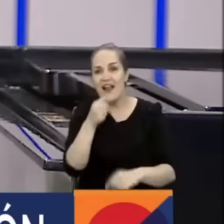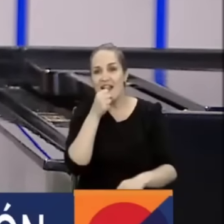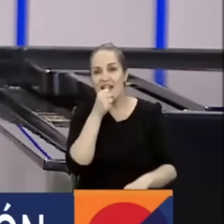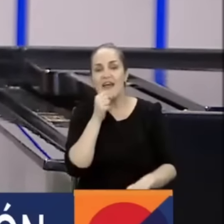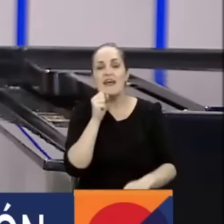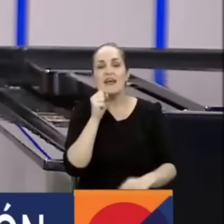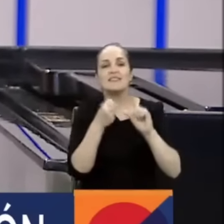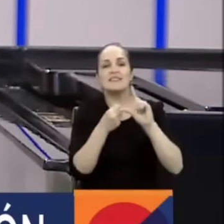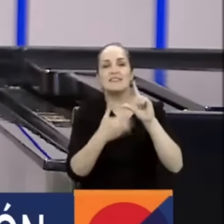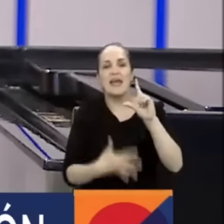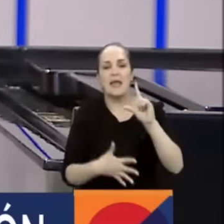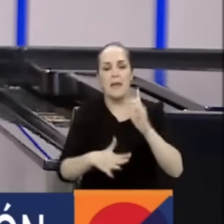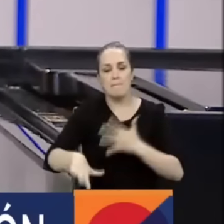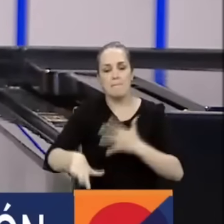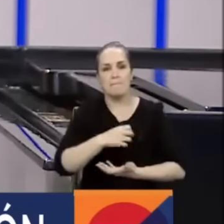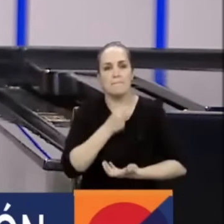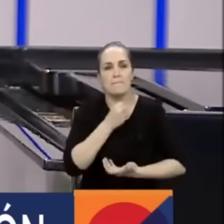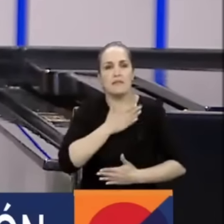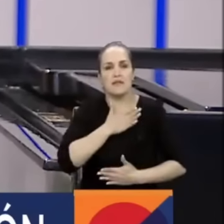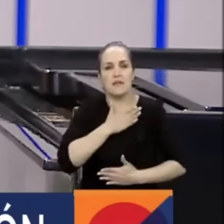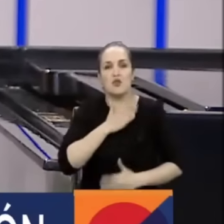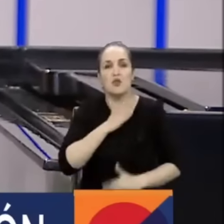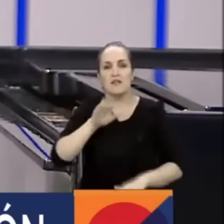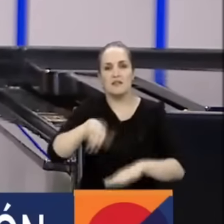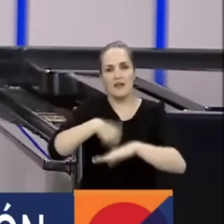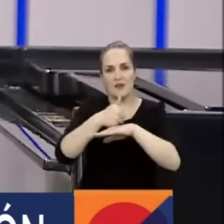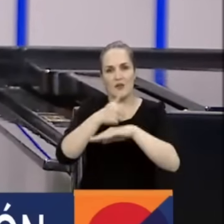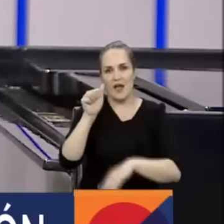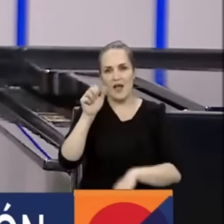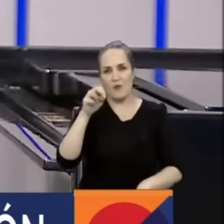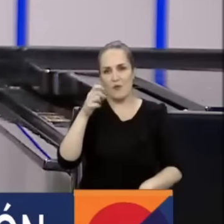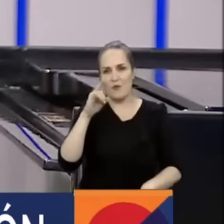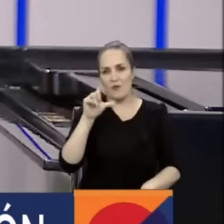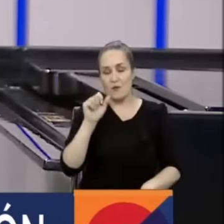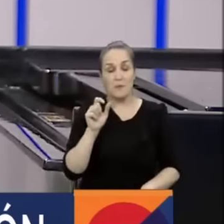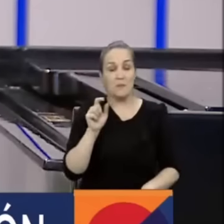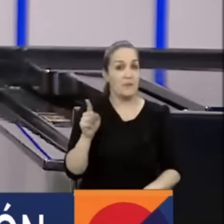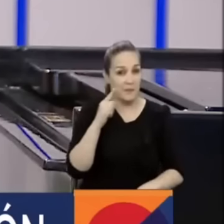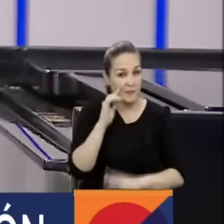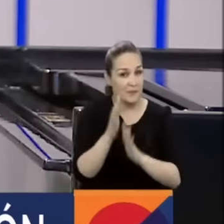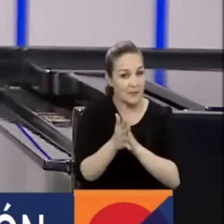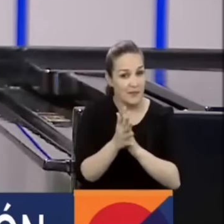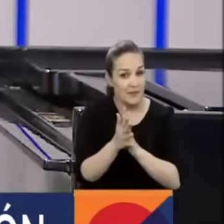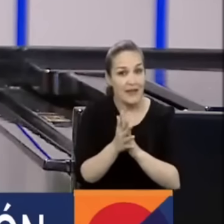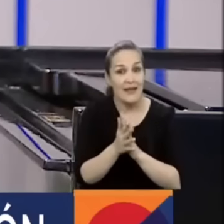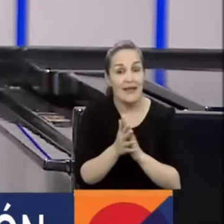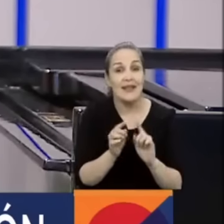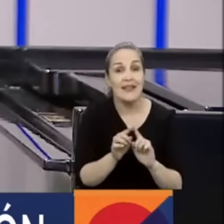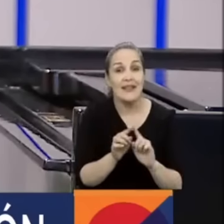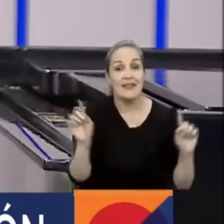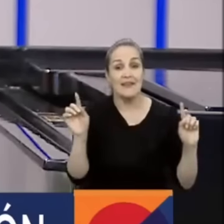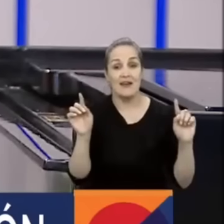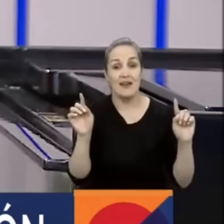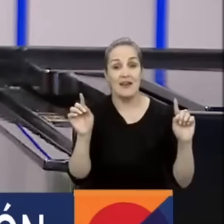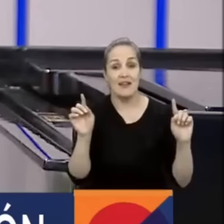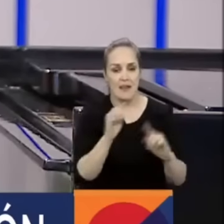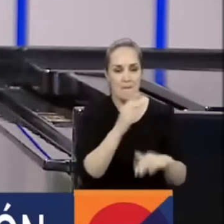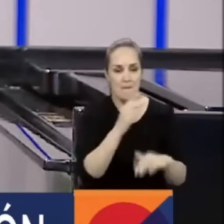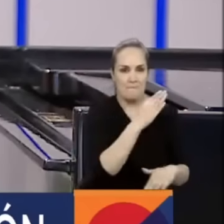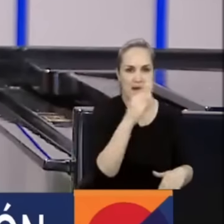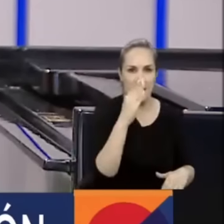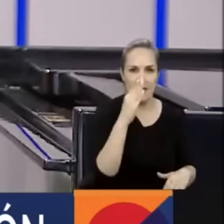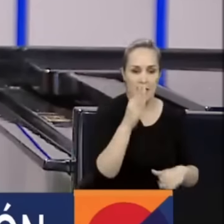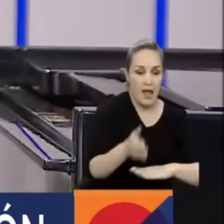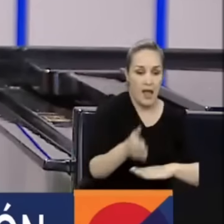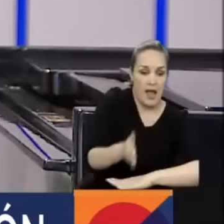serie Patrimonio dirigida por Antonio Angulo. Entonces, a diferencia de los otros carnavales, ¿qué pasa con el de Barranquilla, que comienza